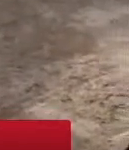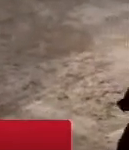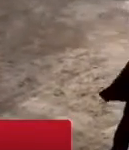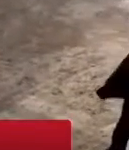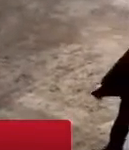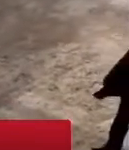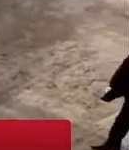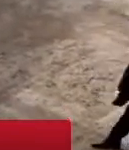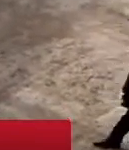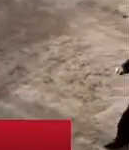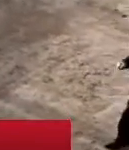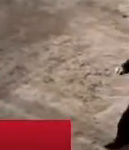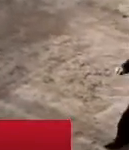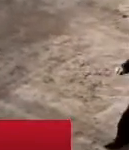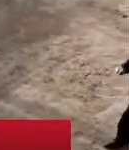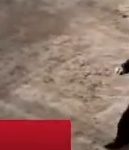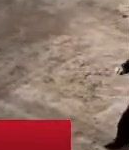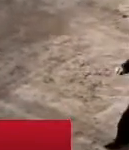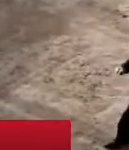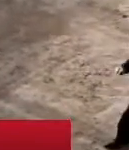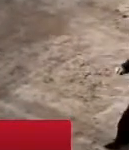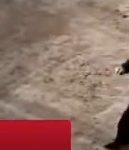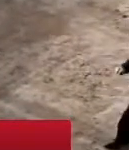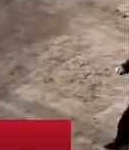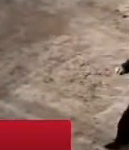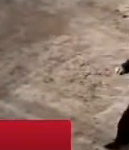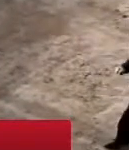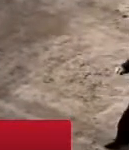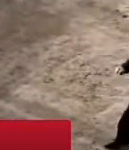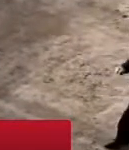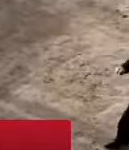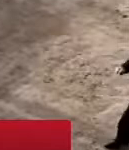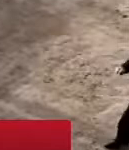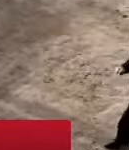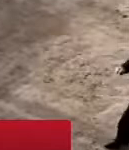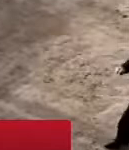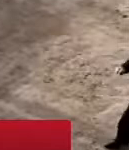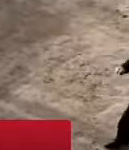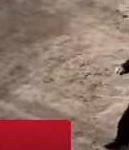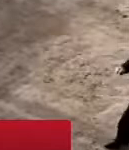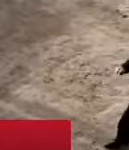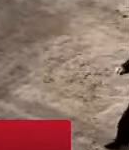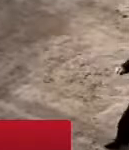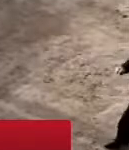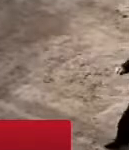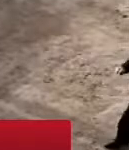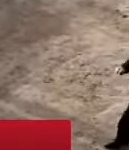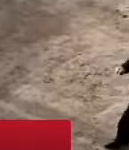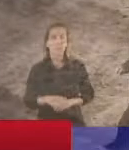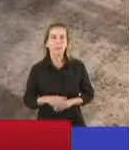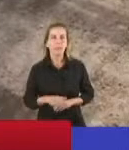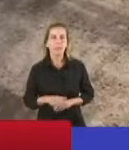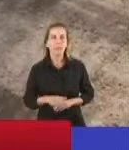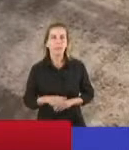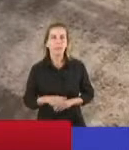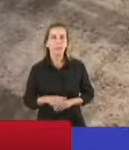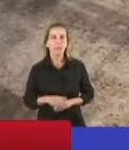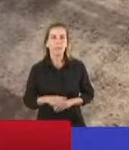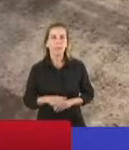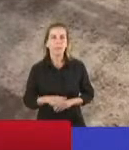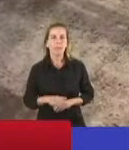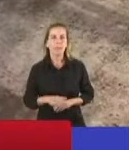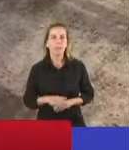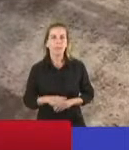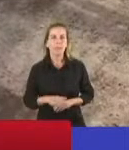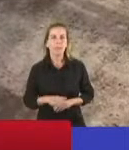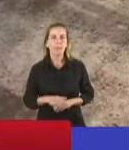Si abriste para que el gas pase. No, claro. Porque se supone que viene de izquierda de la pantalla a derecha de la pantalla. Sí.